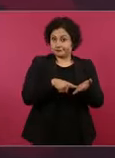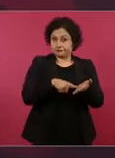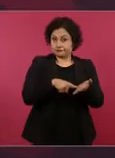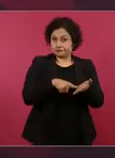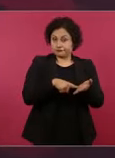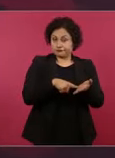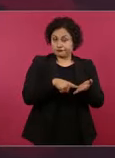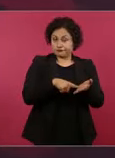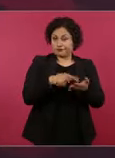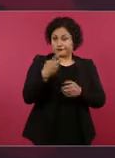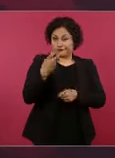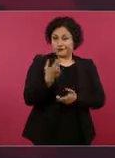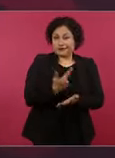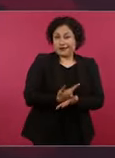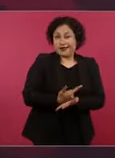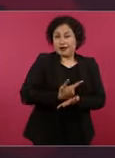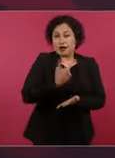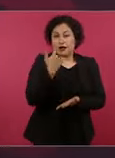sea algo grave.